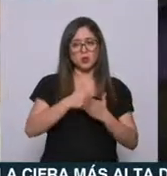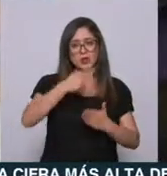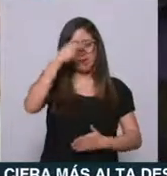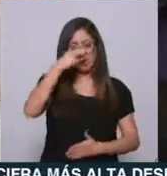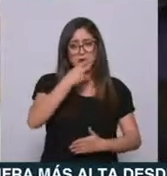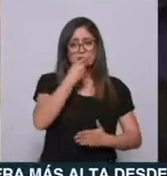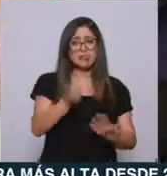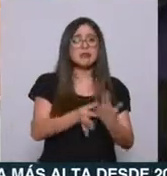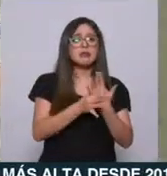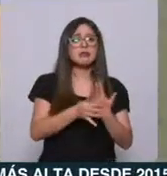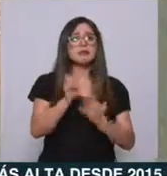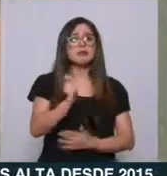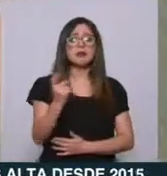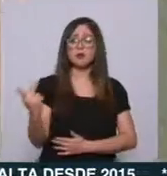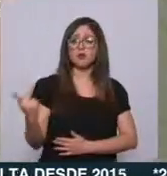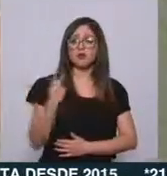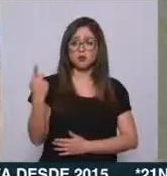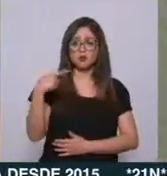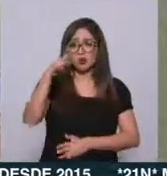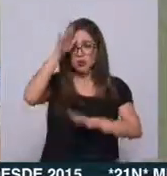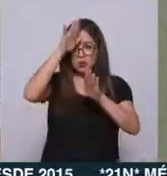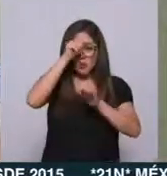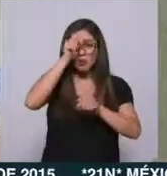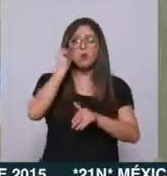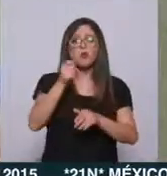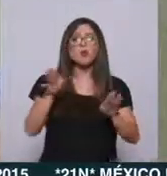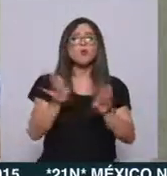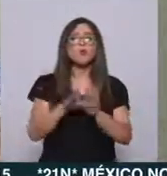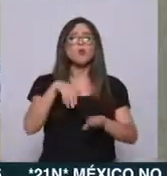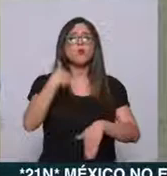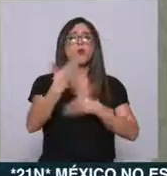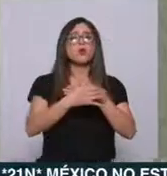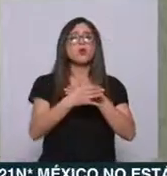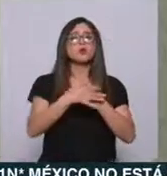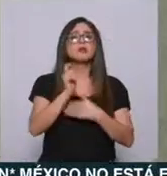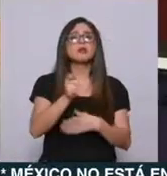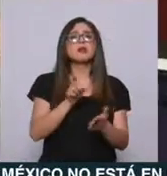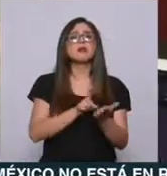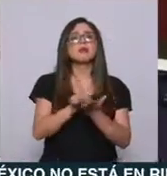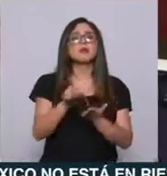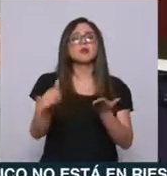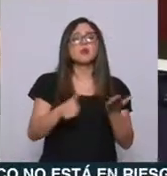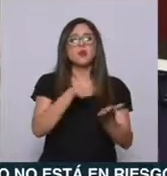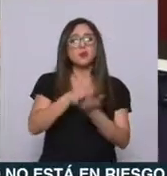convenio renueva el cómo se construye la visión del derecho a la ciudad y que harán